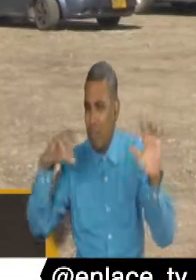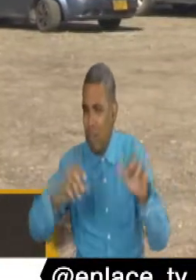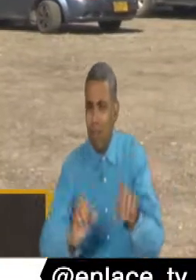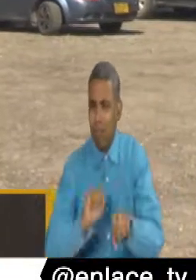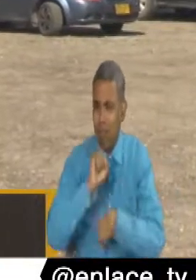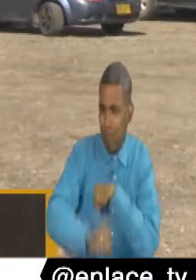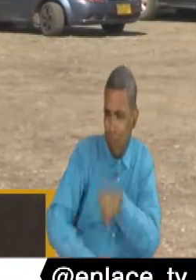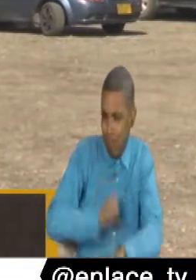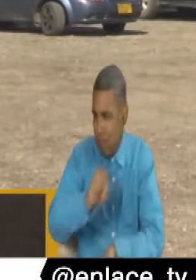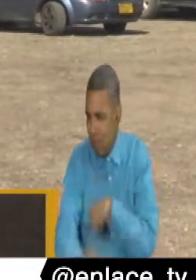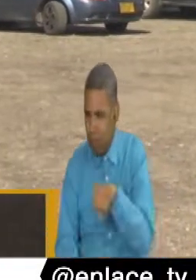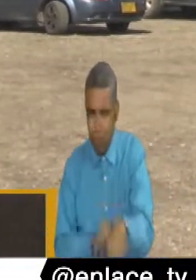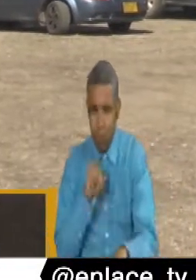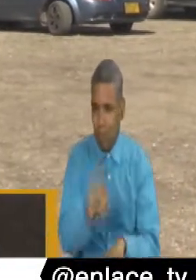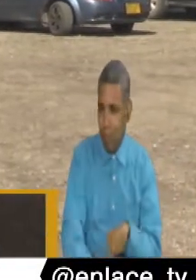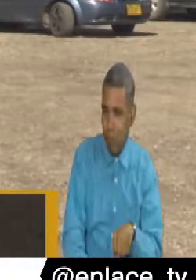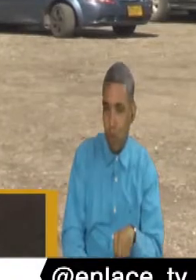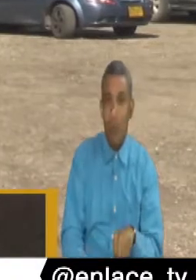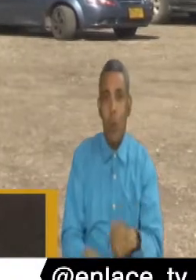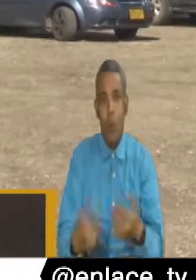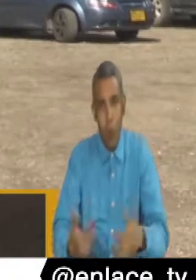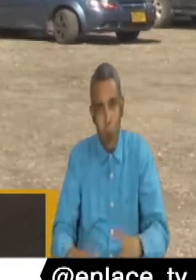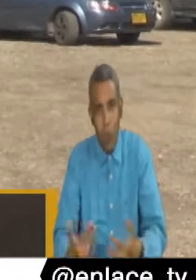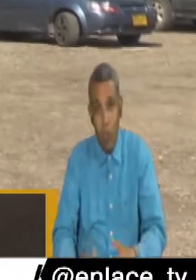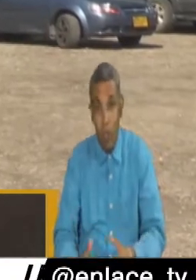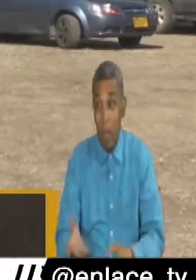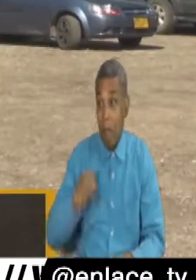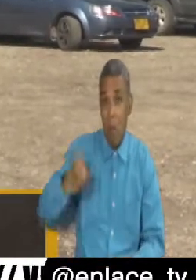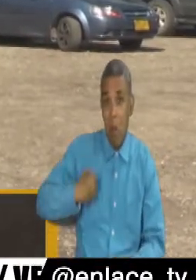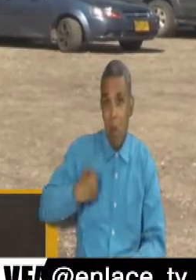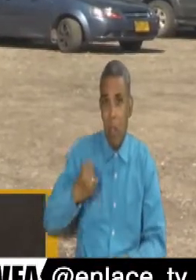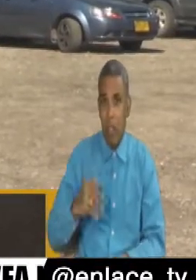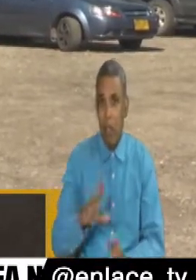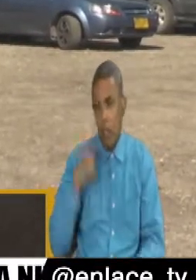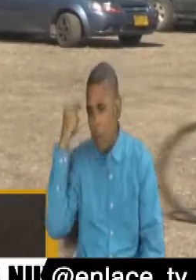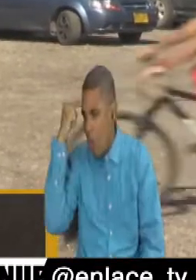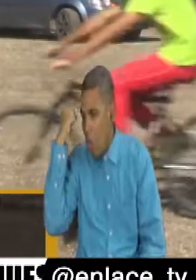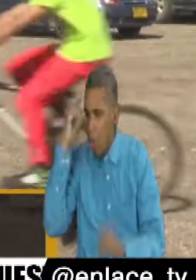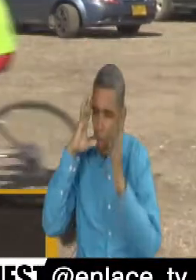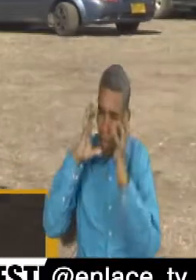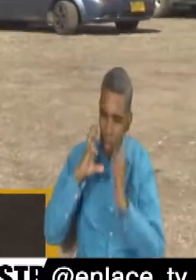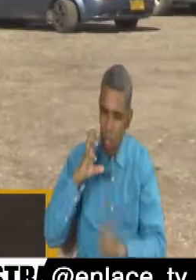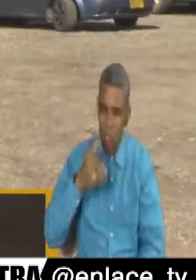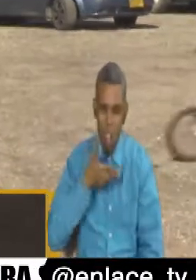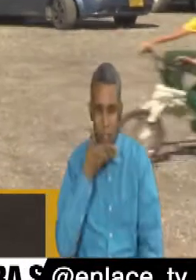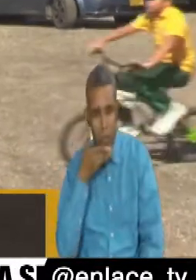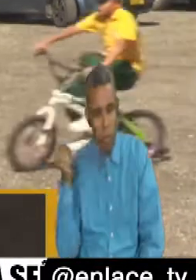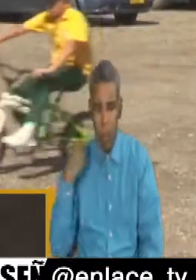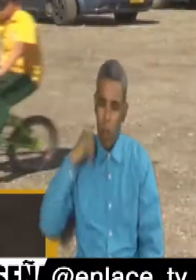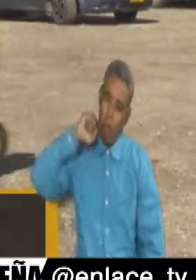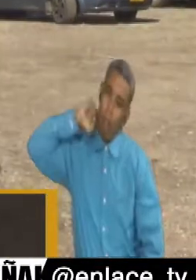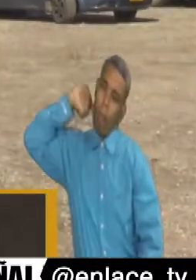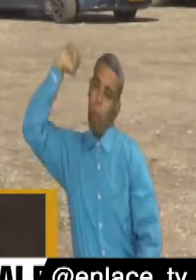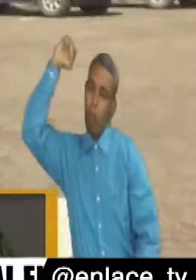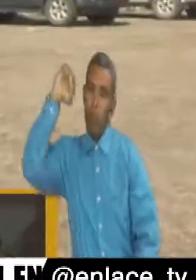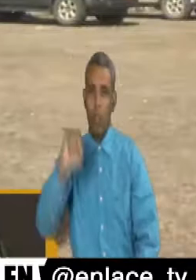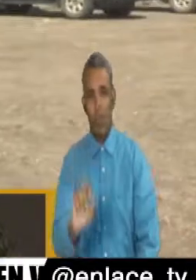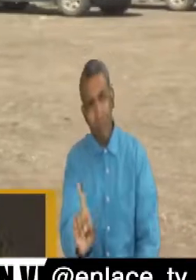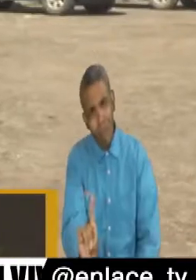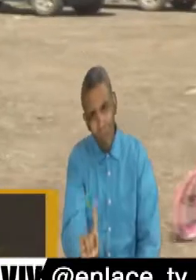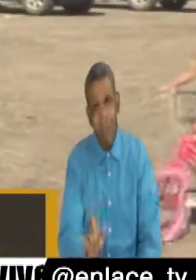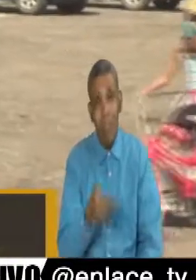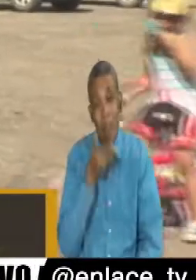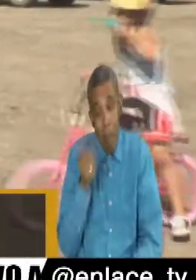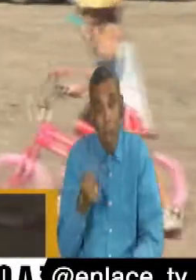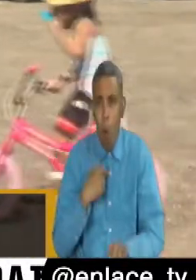por la vida. Estamos dándole un mensaje a los jóvenes de que el suicidio no es la salida. de que debemos pedalear por la vida. El mensaje